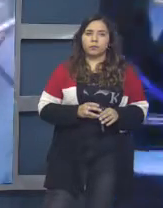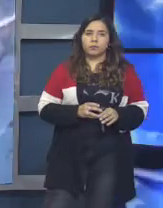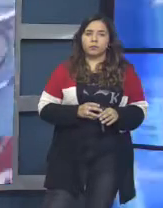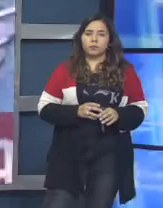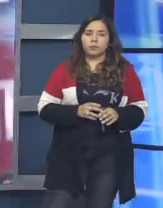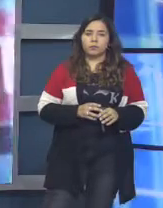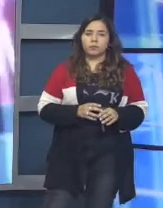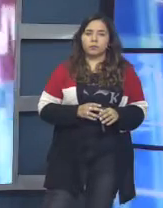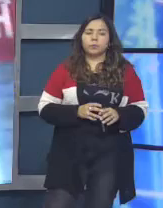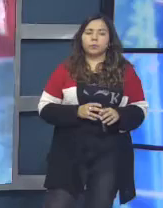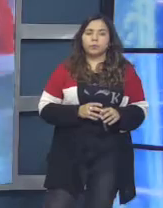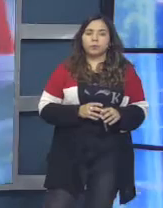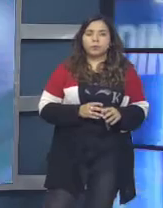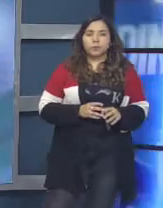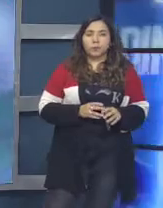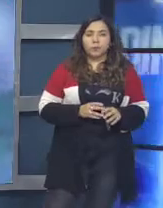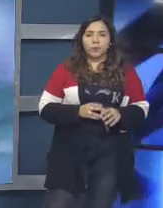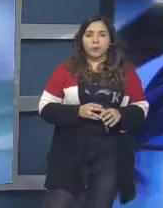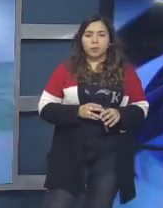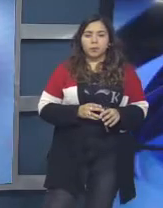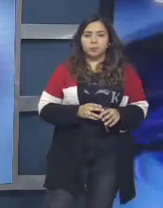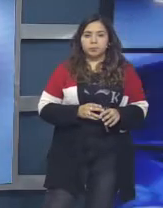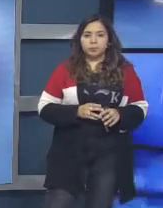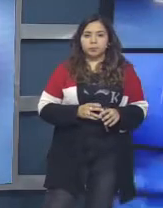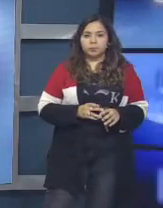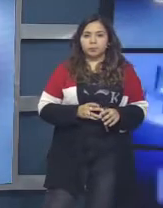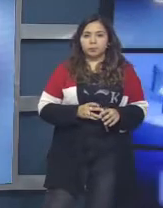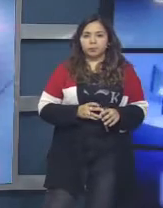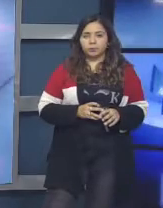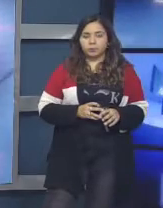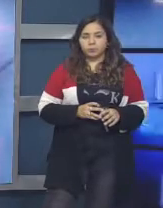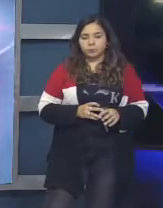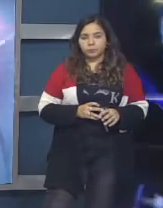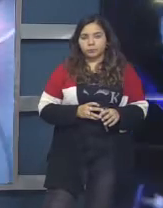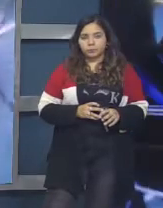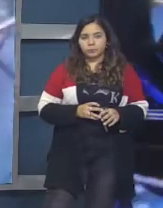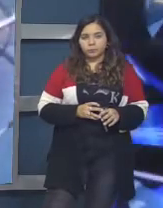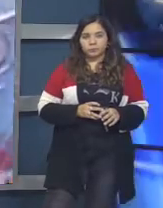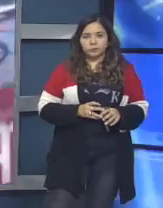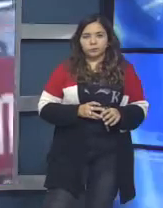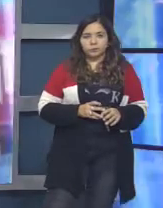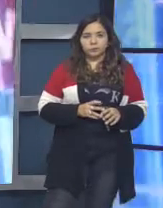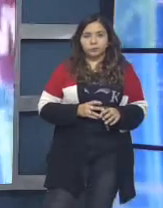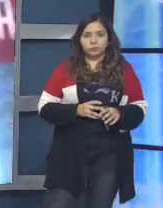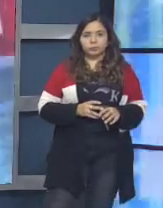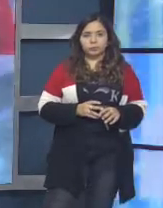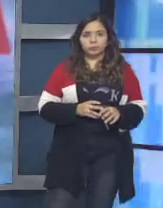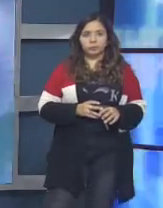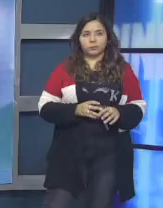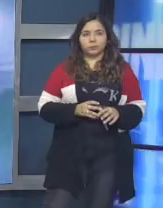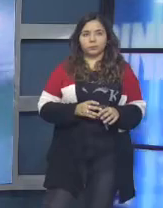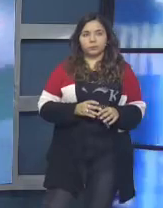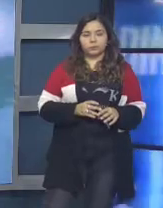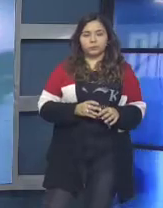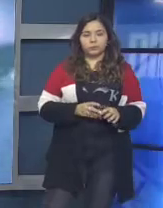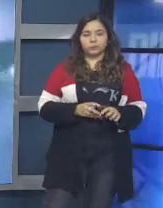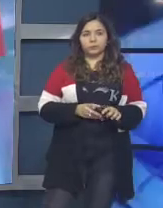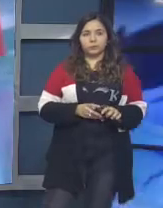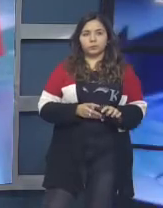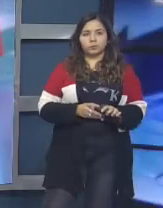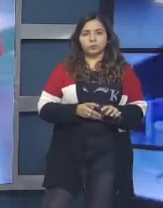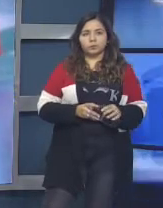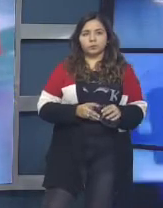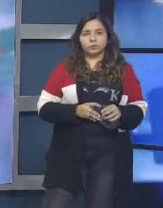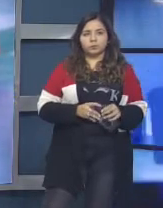Uh-huh. Que lo pueda ocupar en cualquier otro servicio. Eso es una forma, me parece, bastante buena para generar